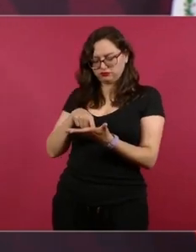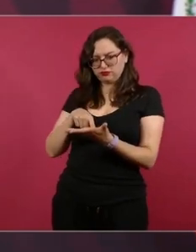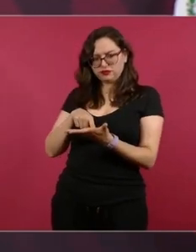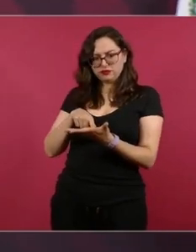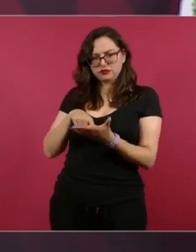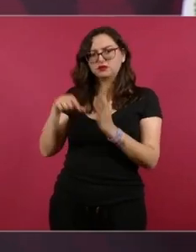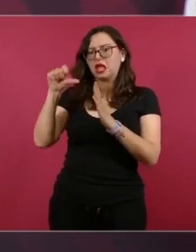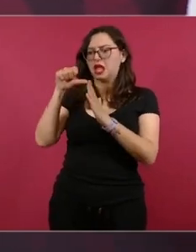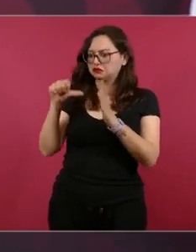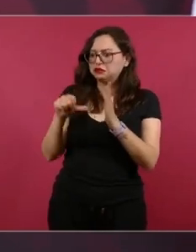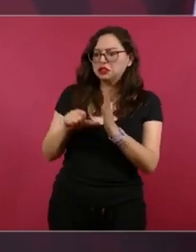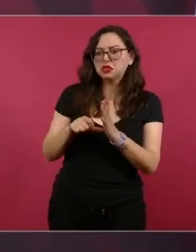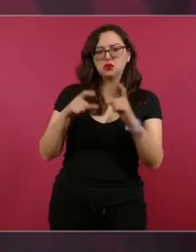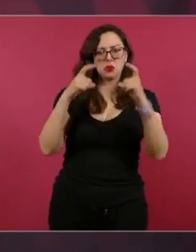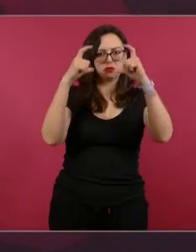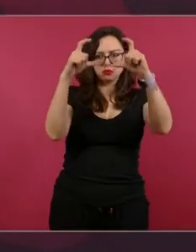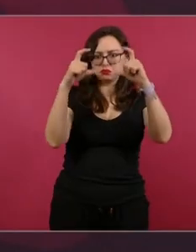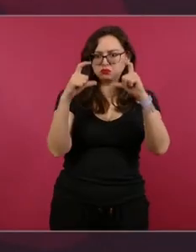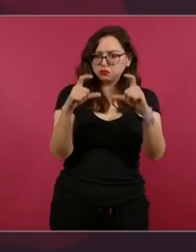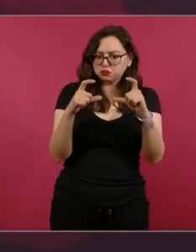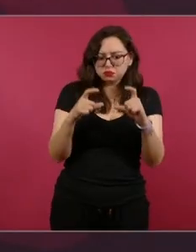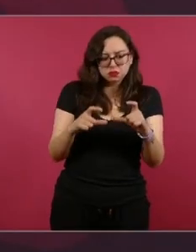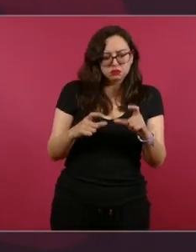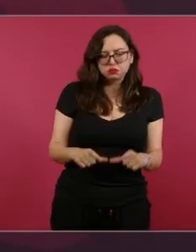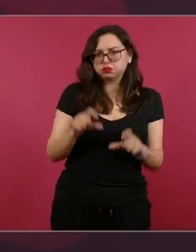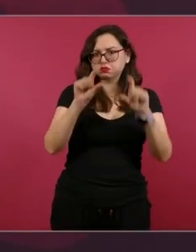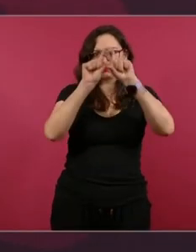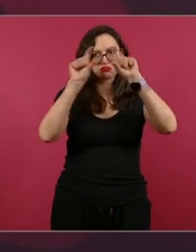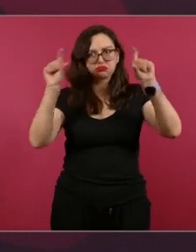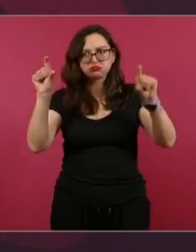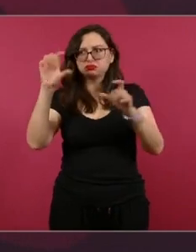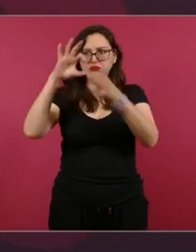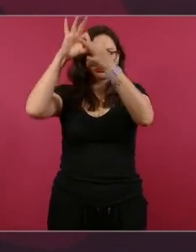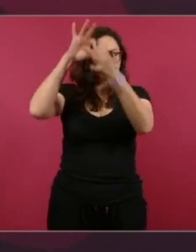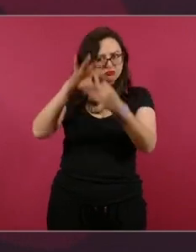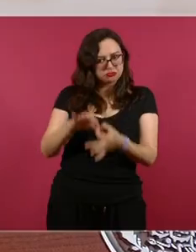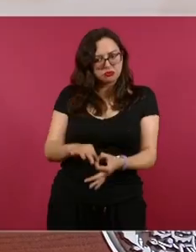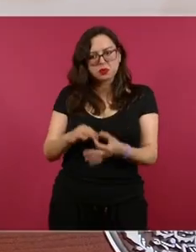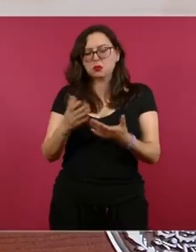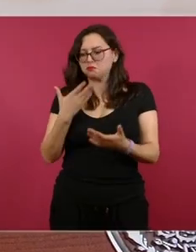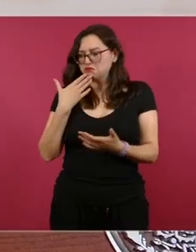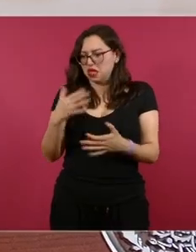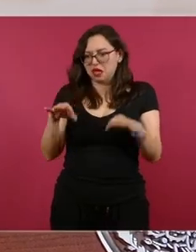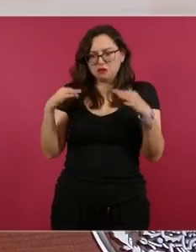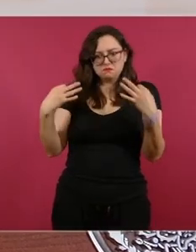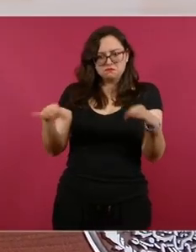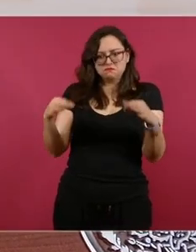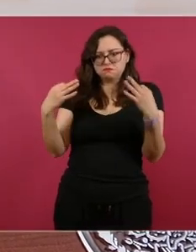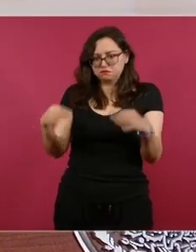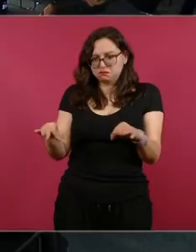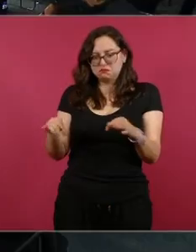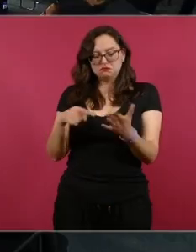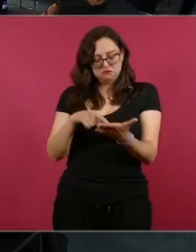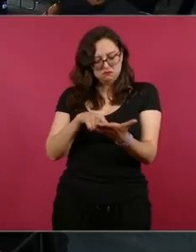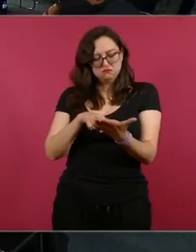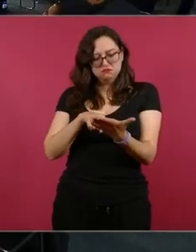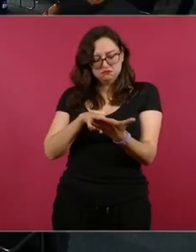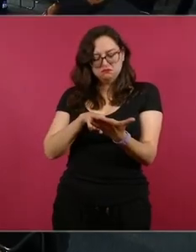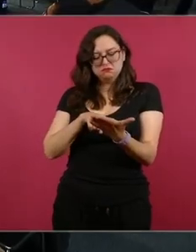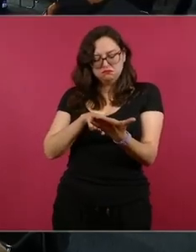con el artículo tal, fracción quinta de la Constitución, del Código Federal,